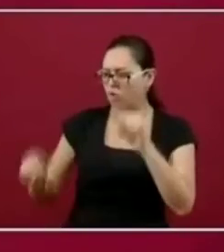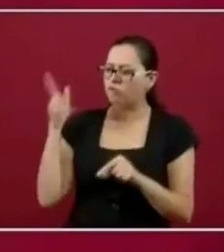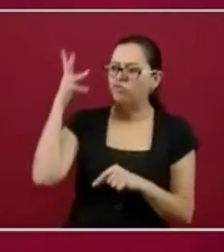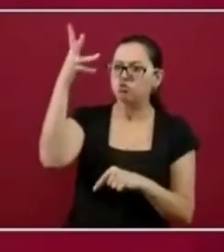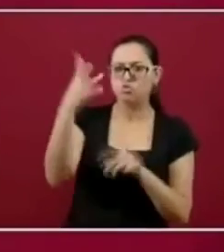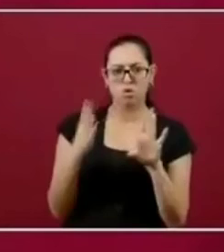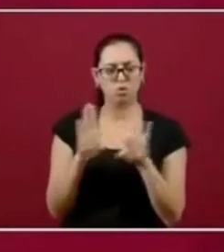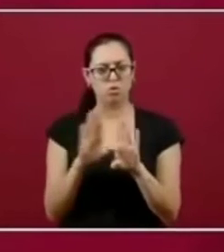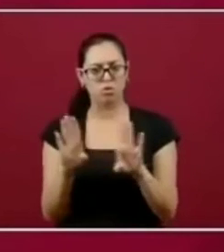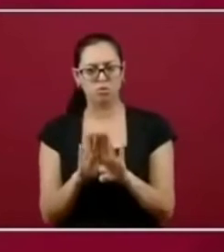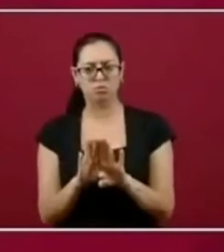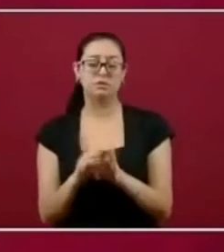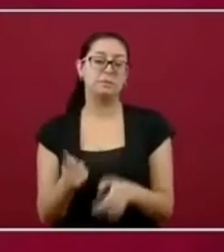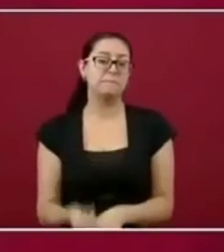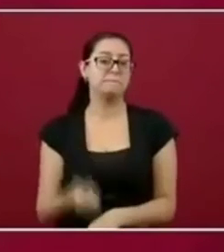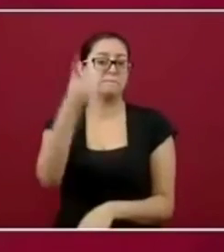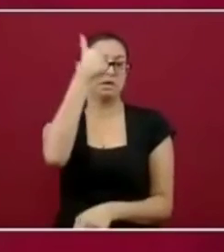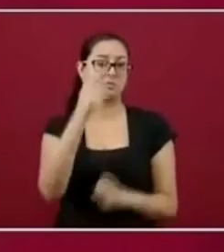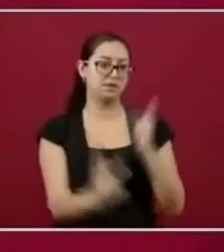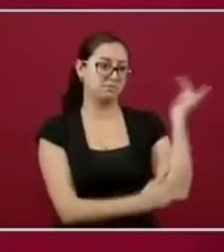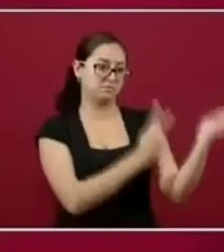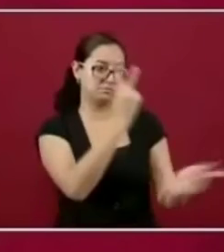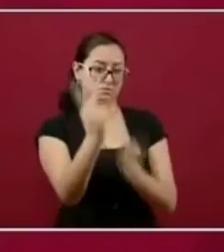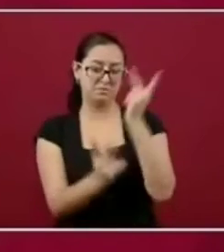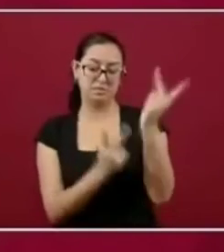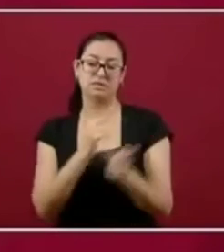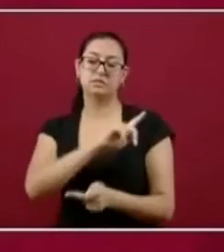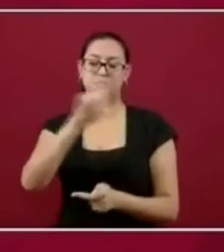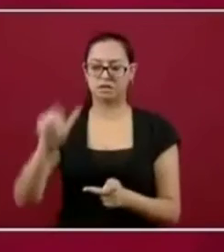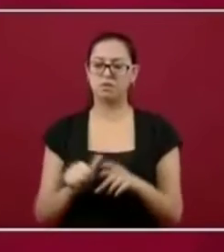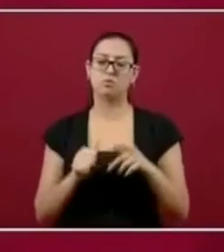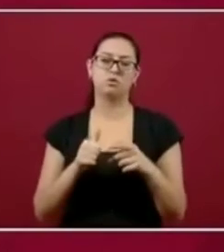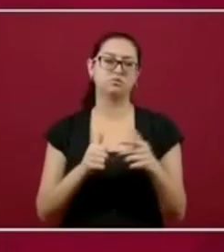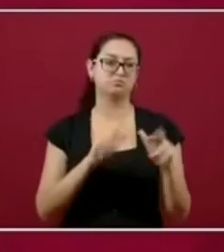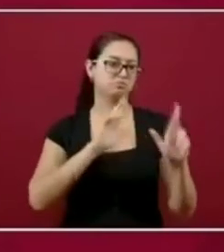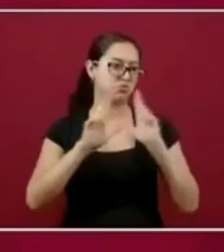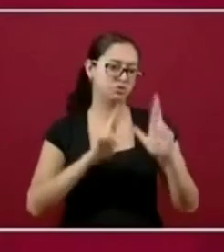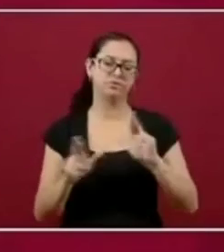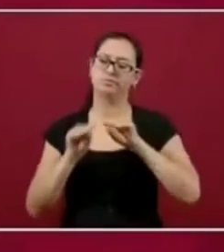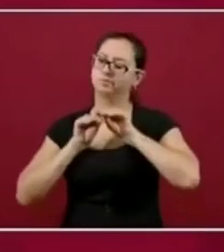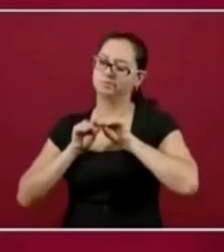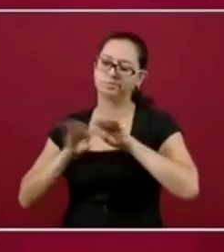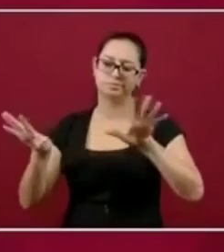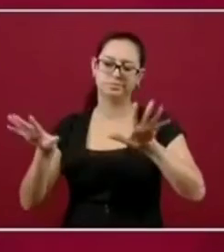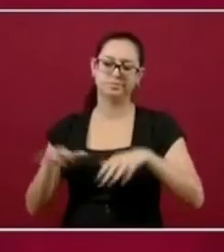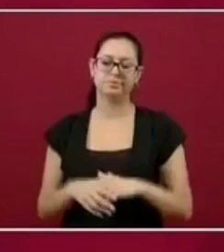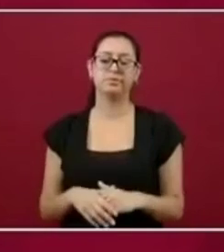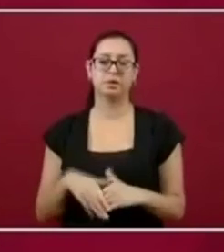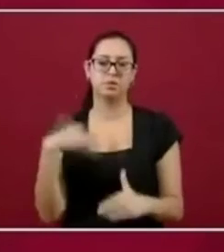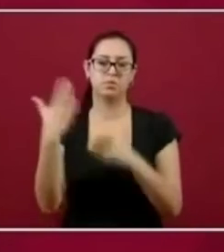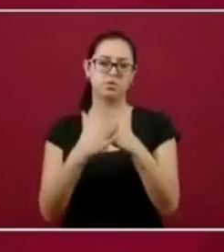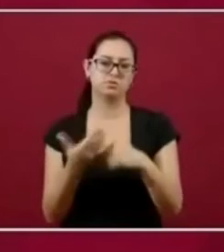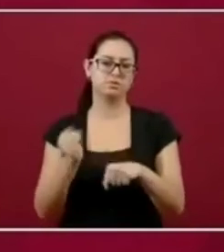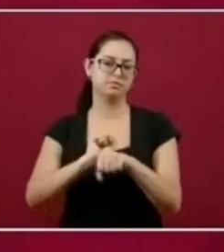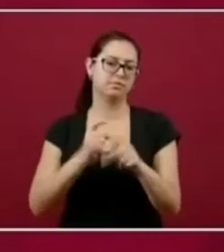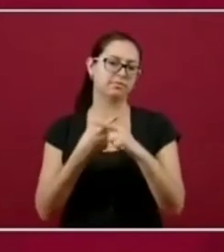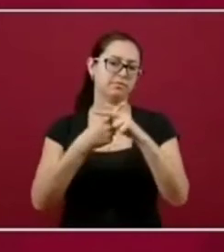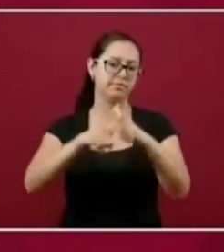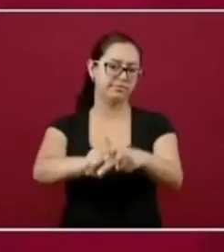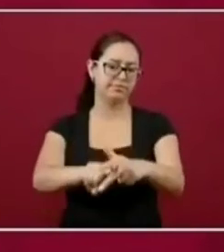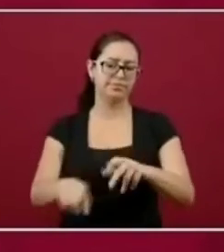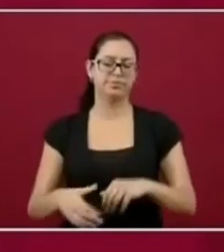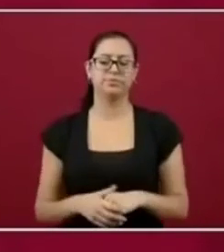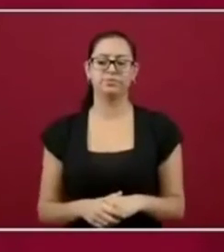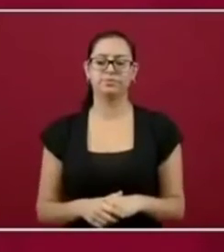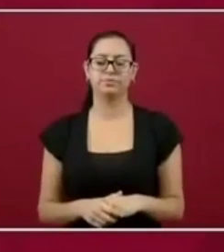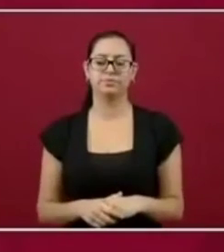ser la primera vez que se haga una consulta y la vamos a publicar con los resultados que tengamos. Esto se inicia la semana que entra, igual